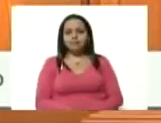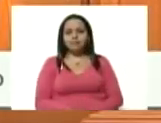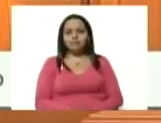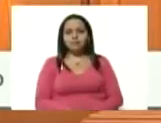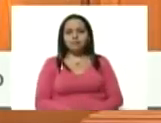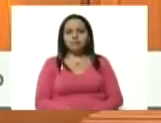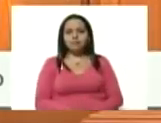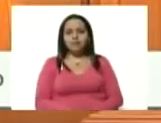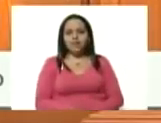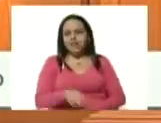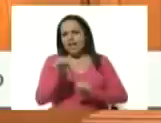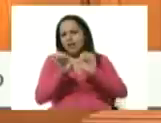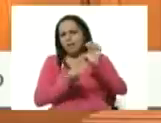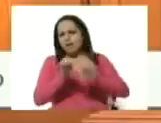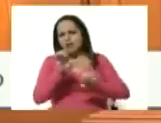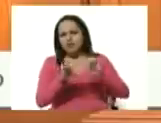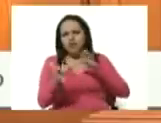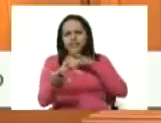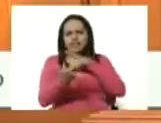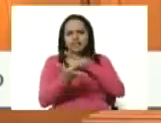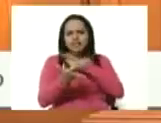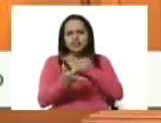La evaluación técnica,